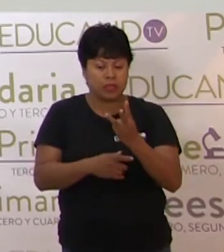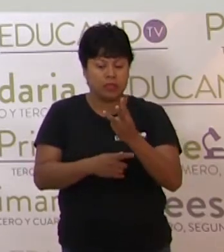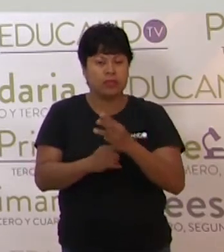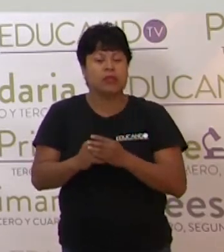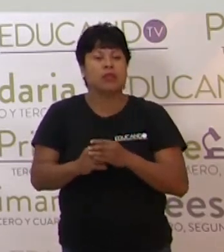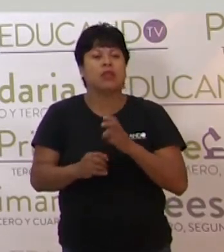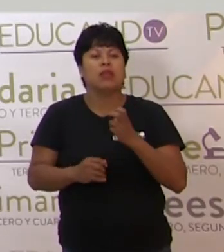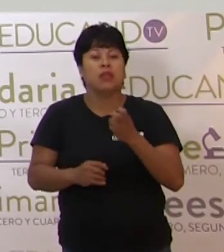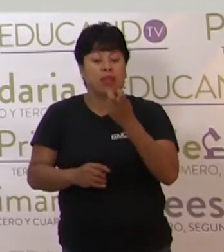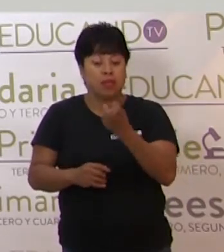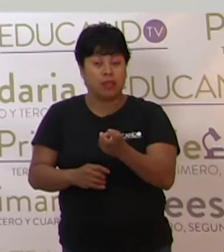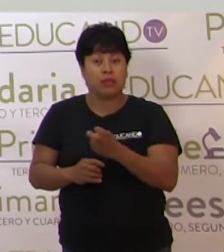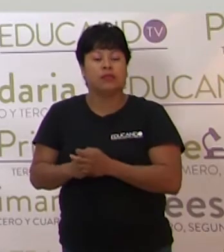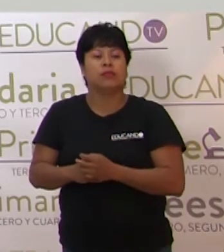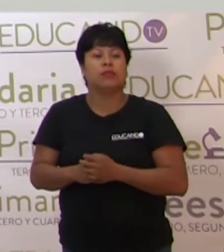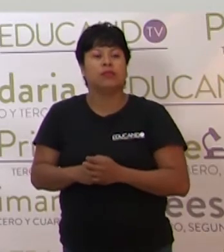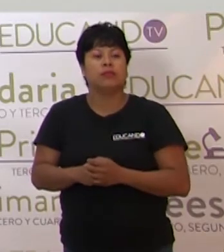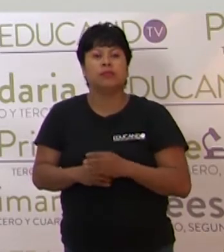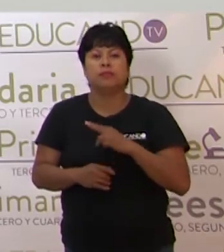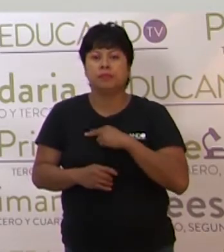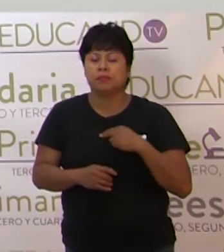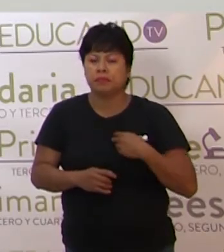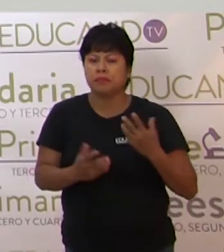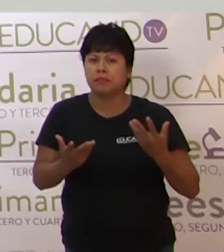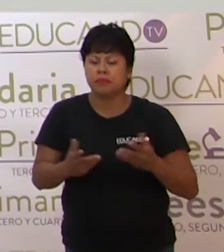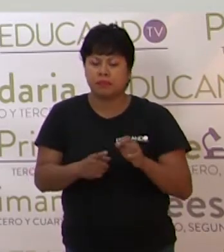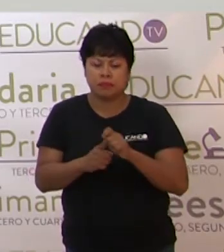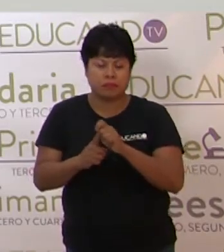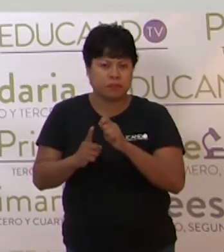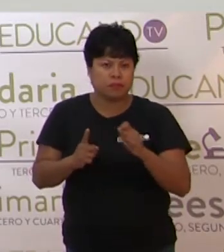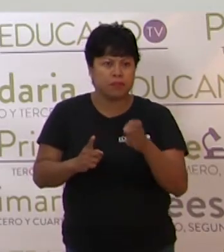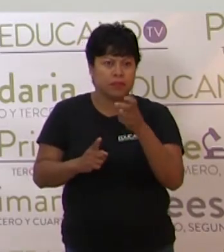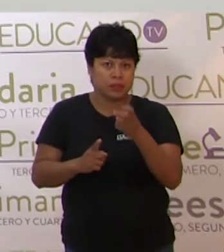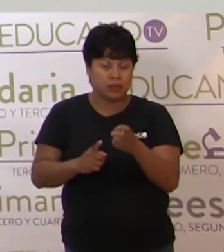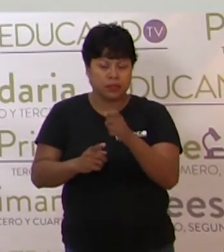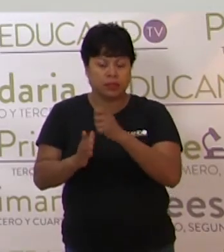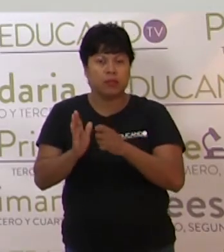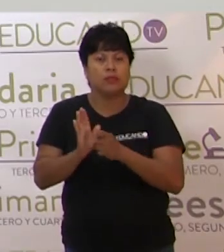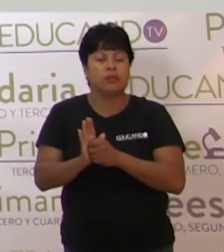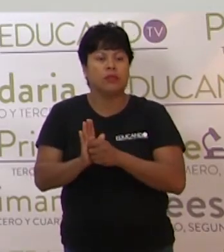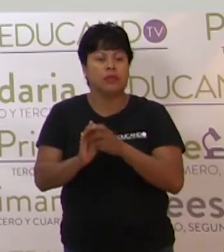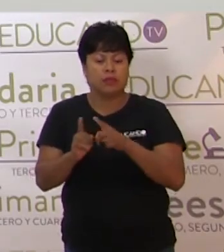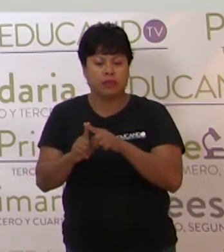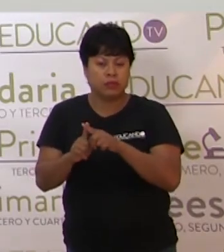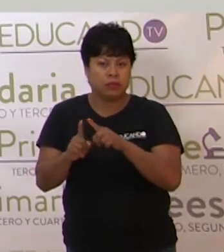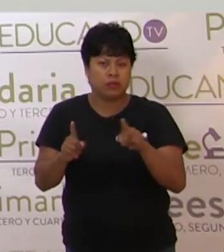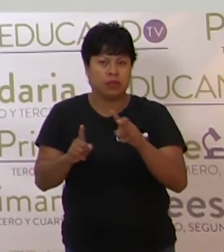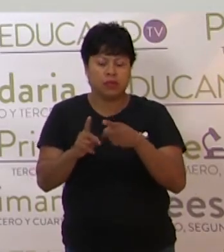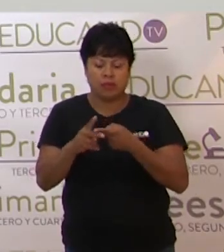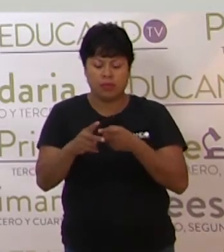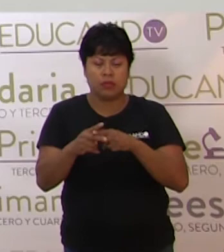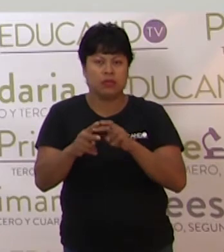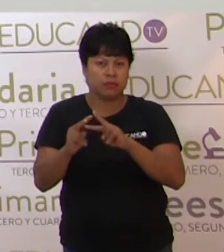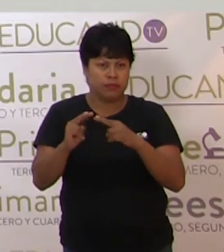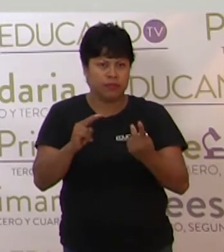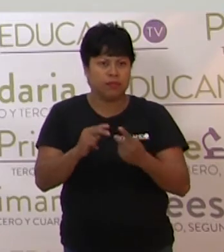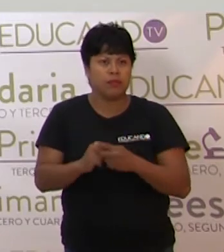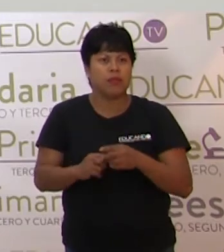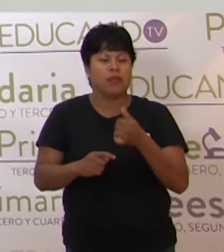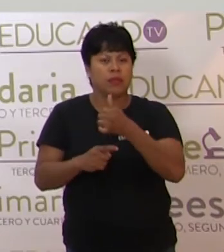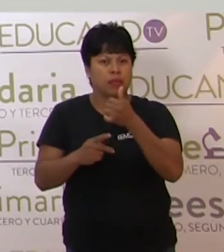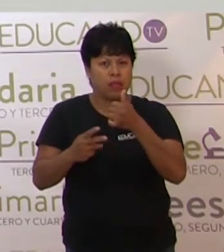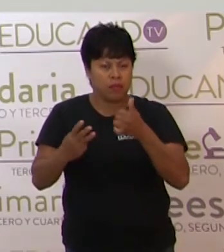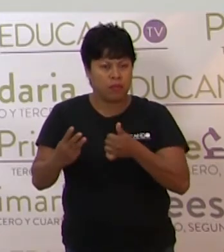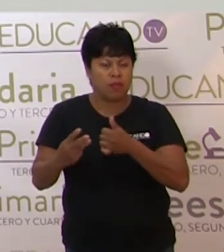que esos los trazamos le trazamos una línea desde ese punto hacia nuestros vértices opuestos y de cada